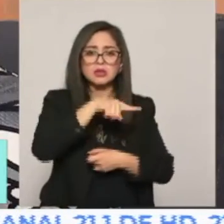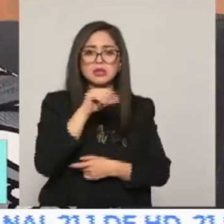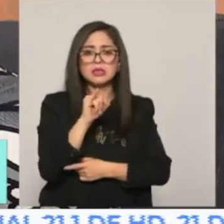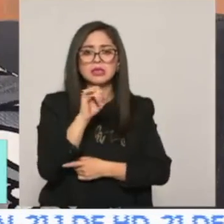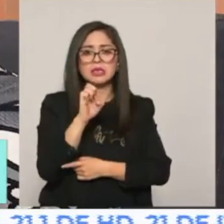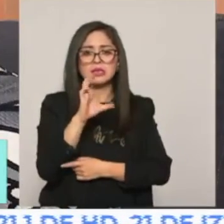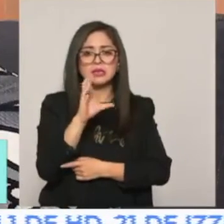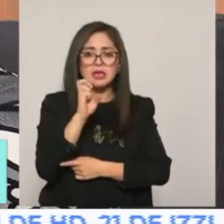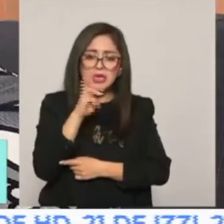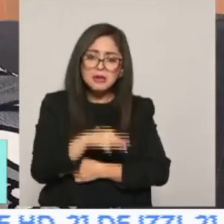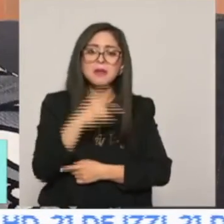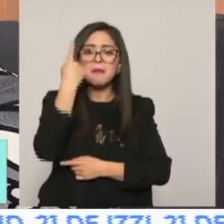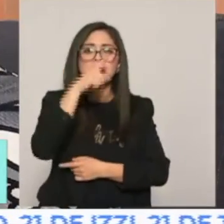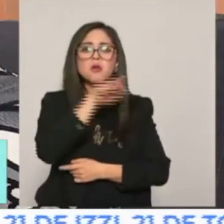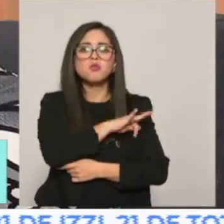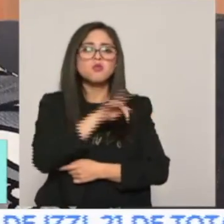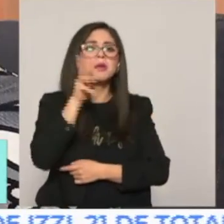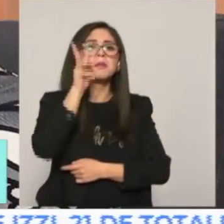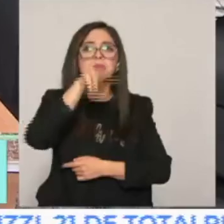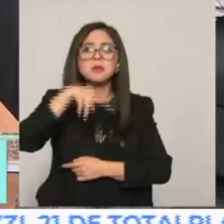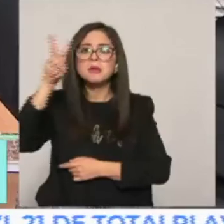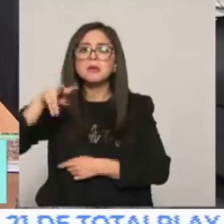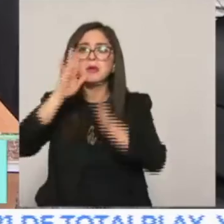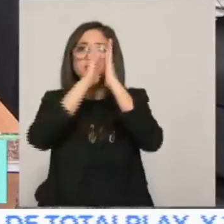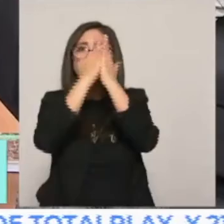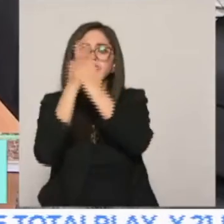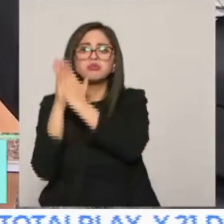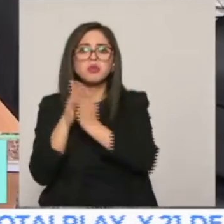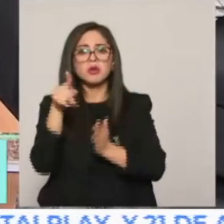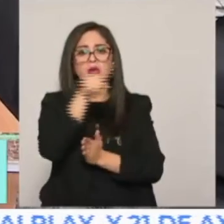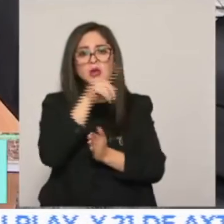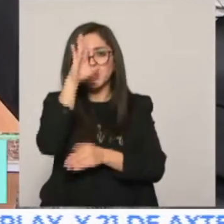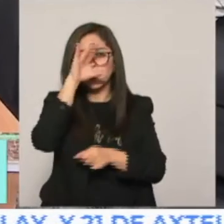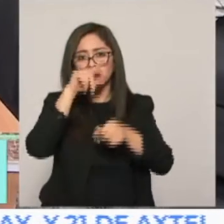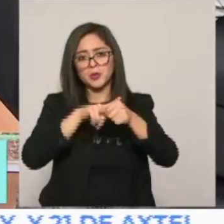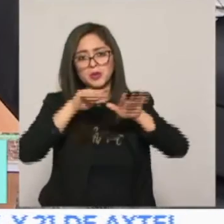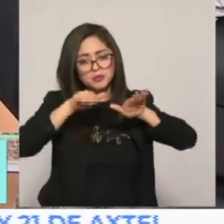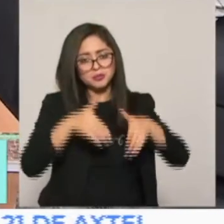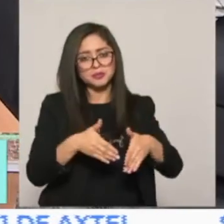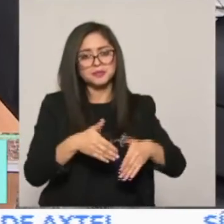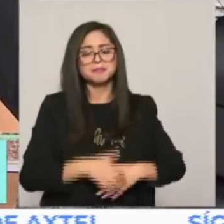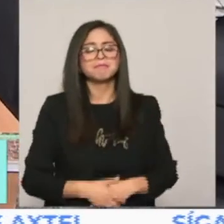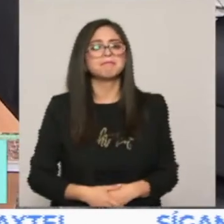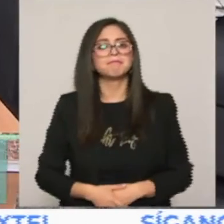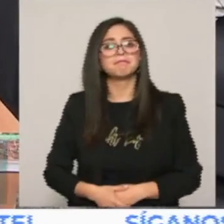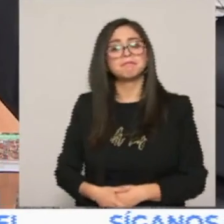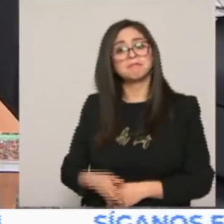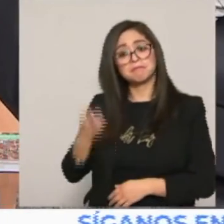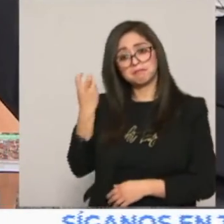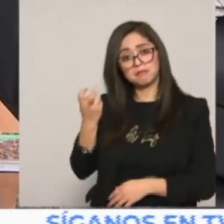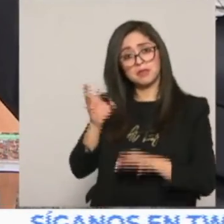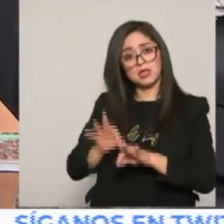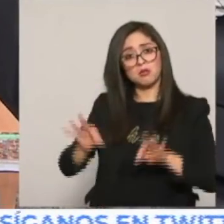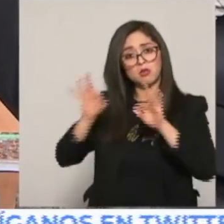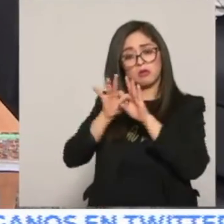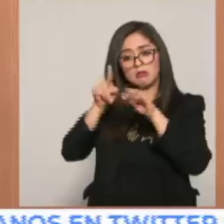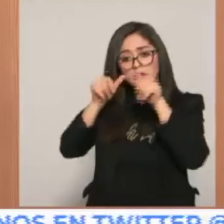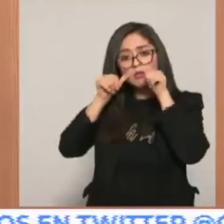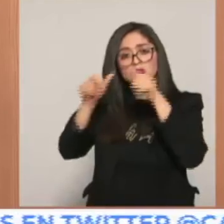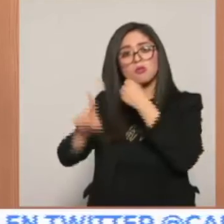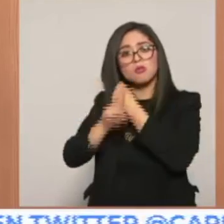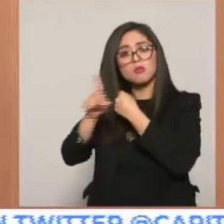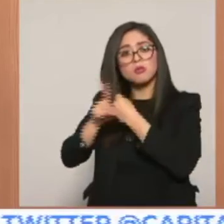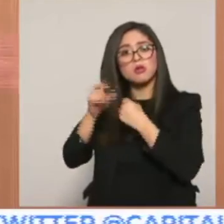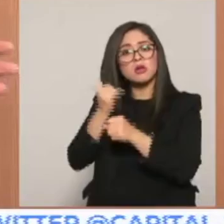Ciudad de México, para que formen parte del acervo cultural. Bueno, pues la mejor manera de entender cualquier problema pues es informarnos al respecto. Ahí está la invitación mañana en el Castillo